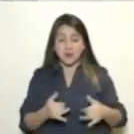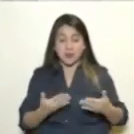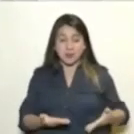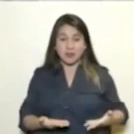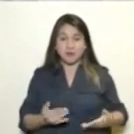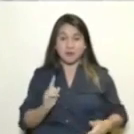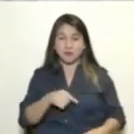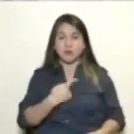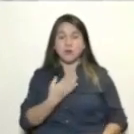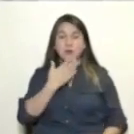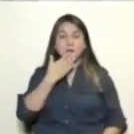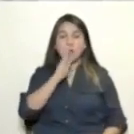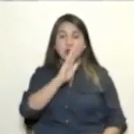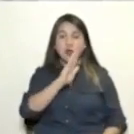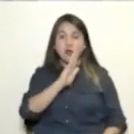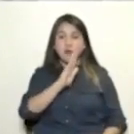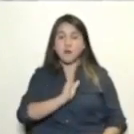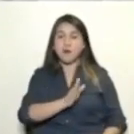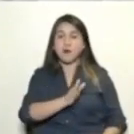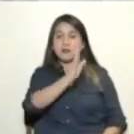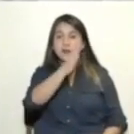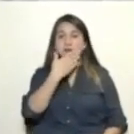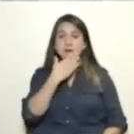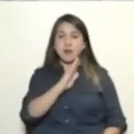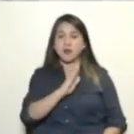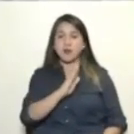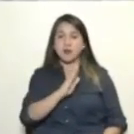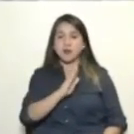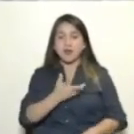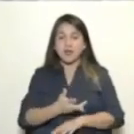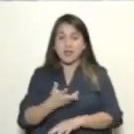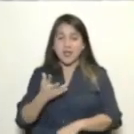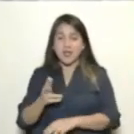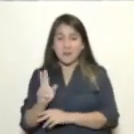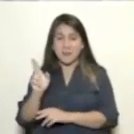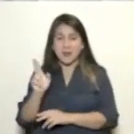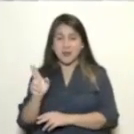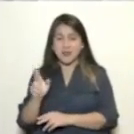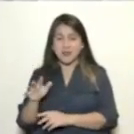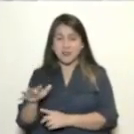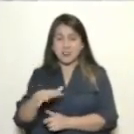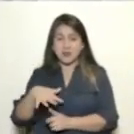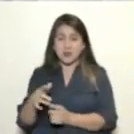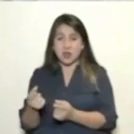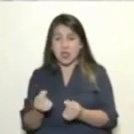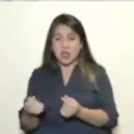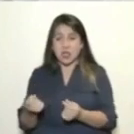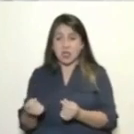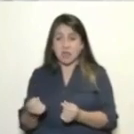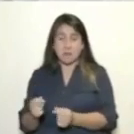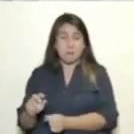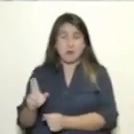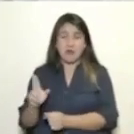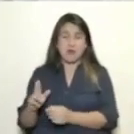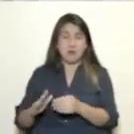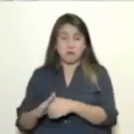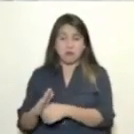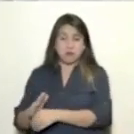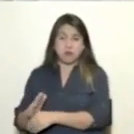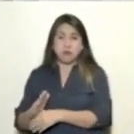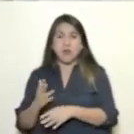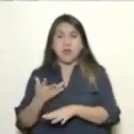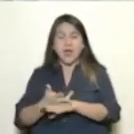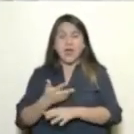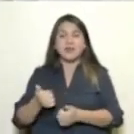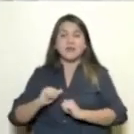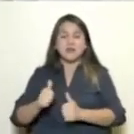mejor vamos a seguir mejor, pero los que están peor van a seguir más peores que hoy. Entonces hay un desafío